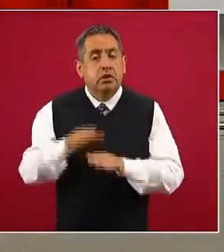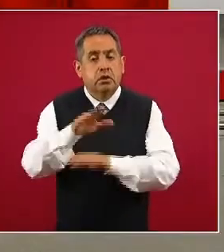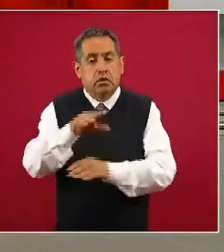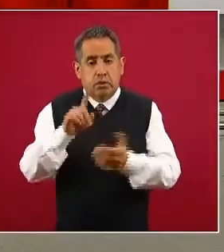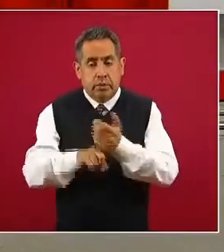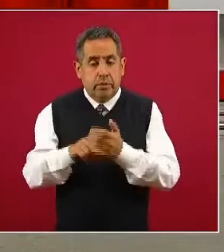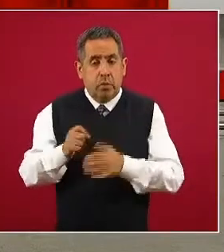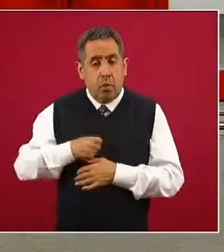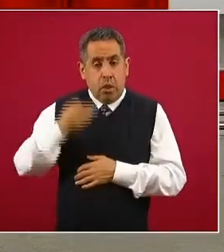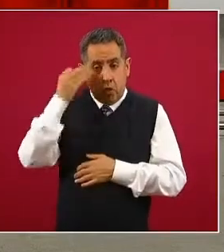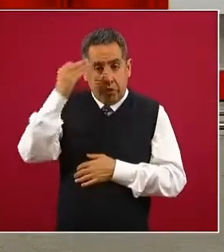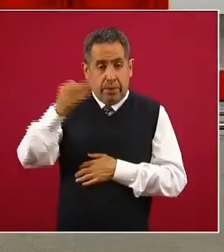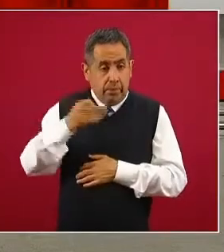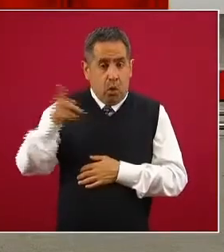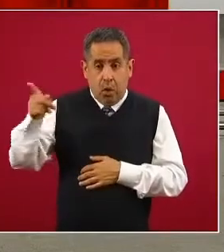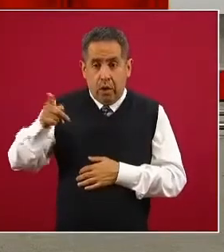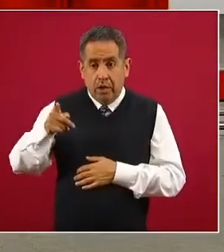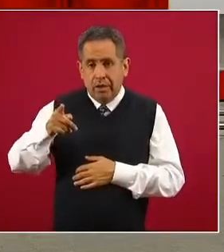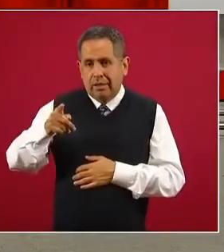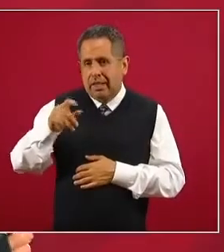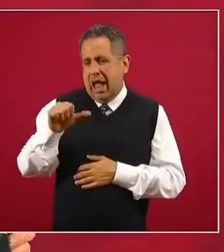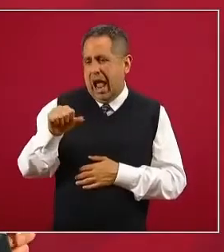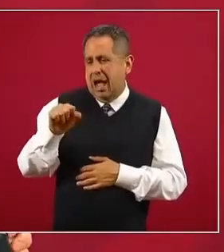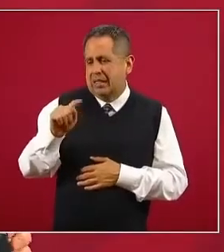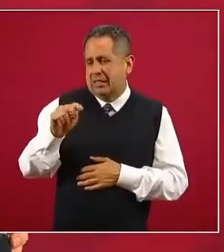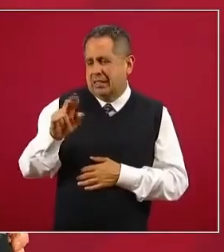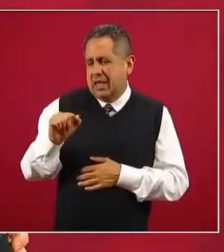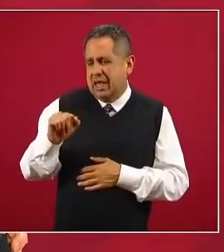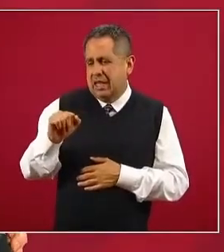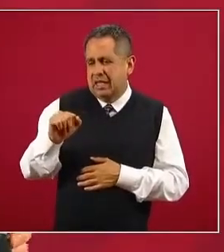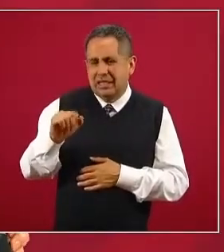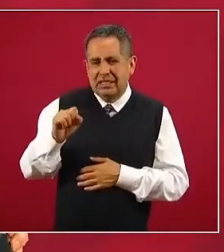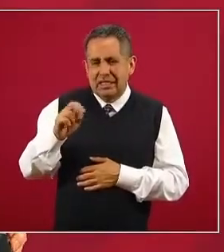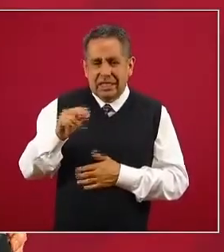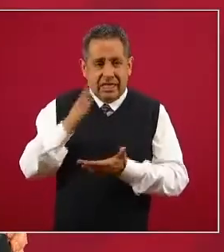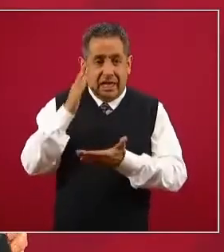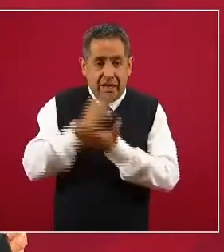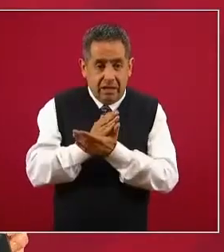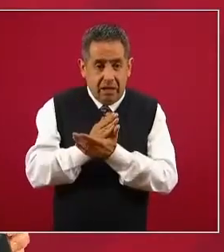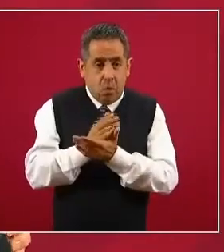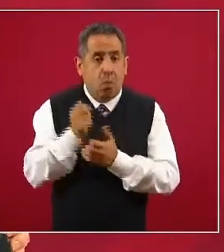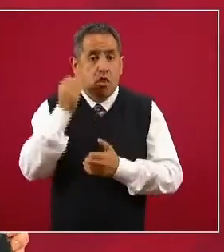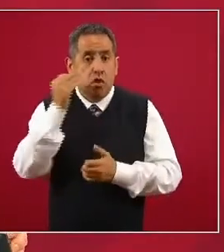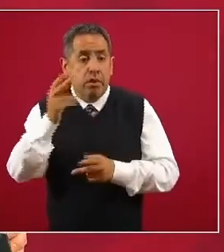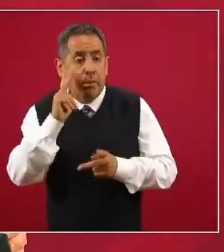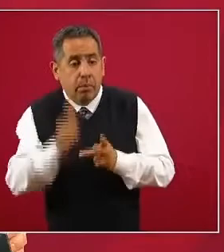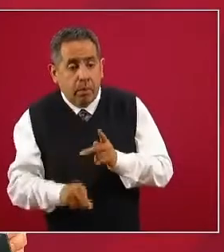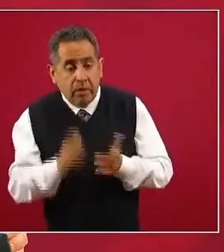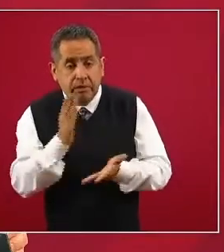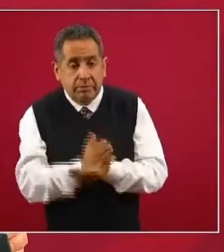la duración de esta suspensión temporal que dispuso el laboratorio AstraZeneca,